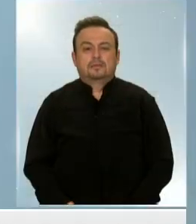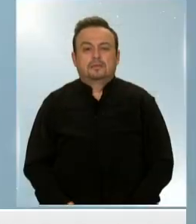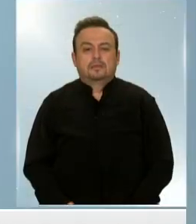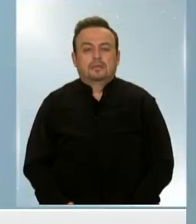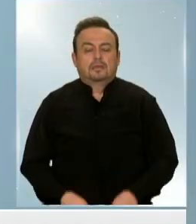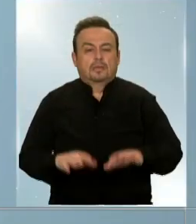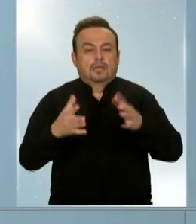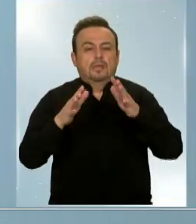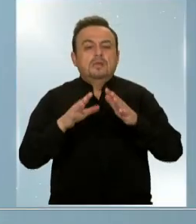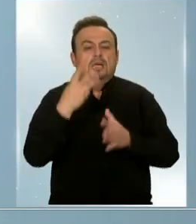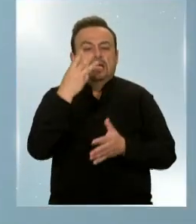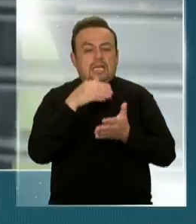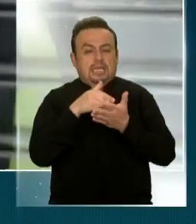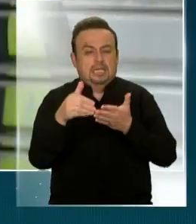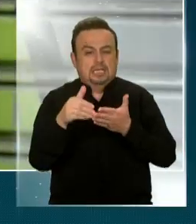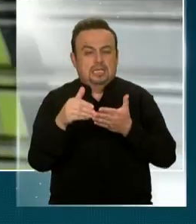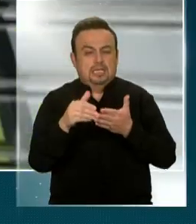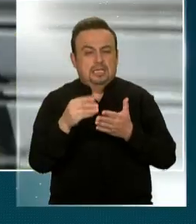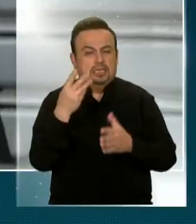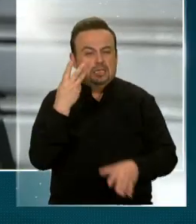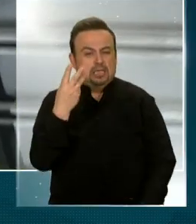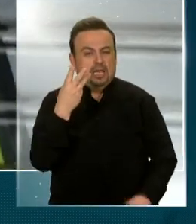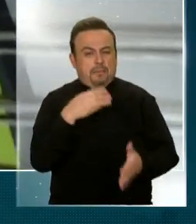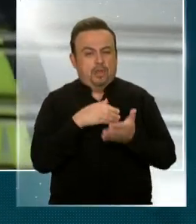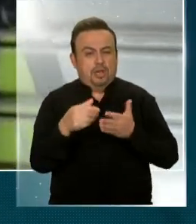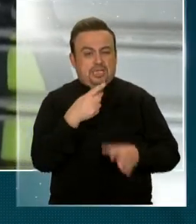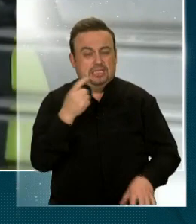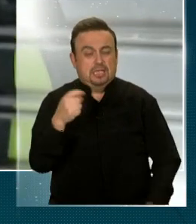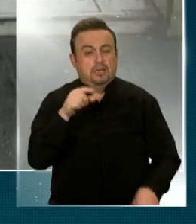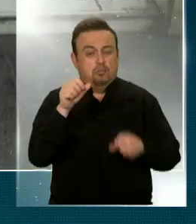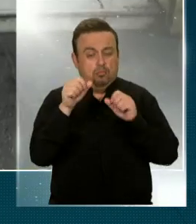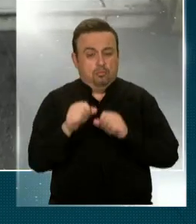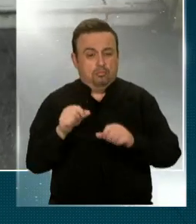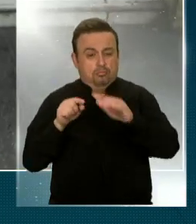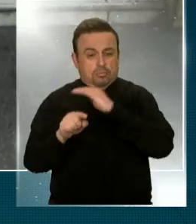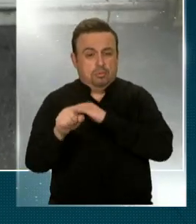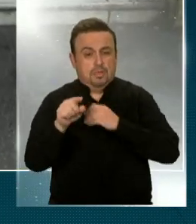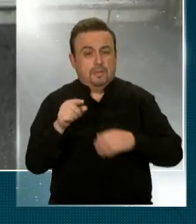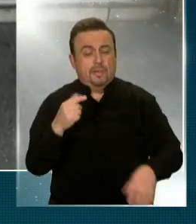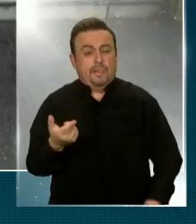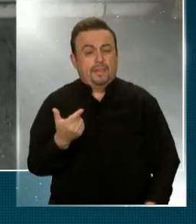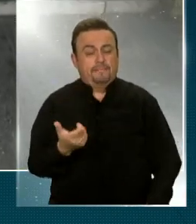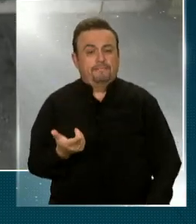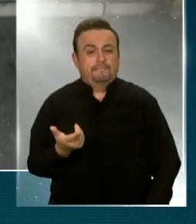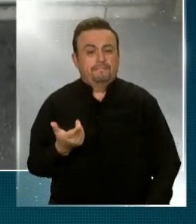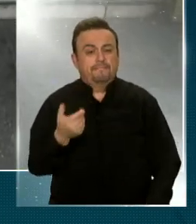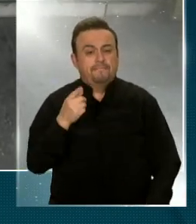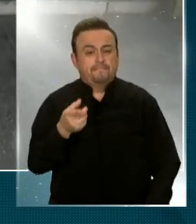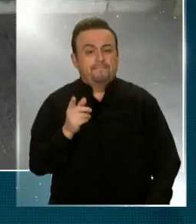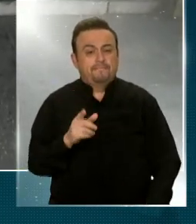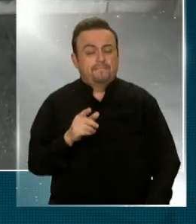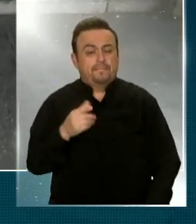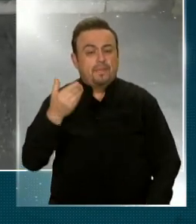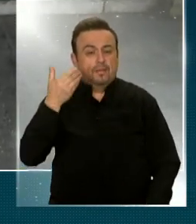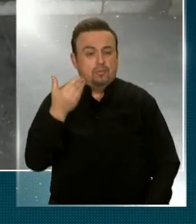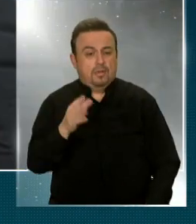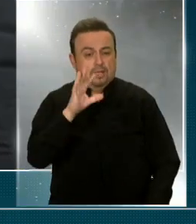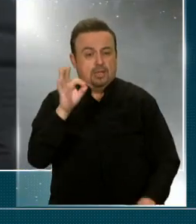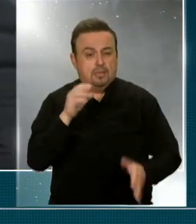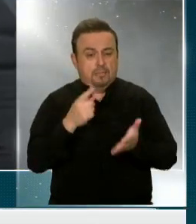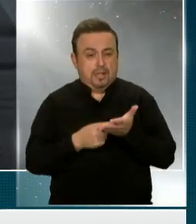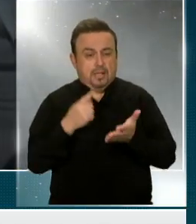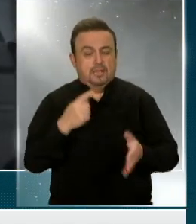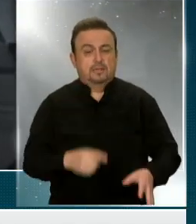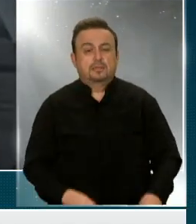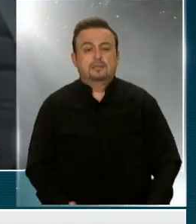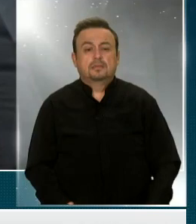Son alrededor de 3.100.000 las personas que podrían acceder, ¿no es cierto?, a esta bonificación de los